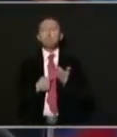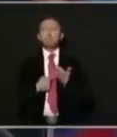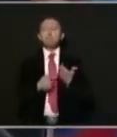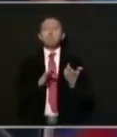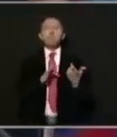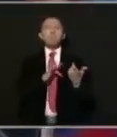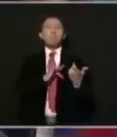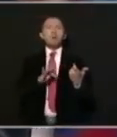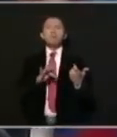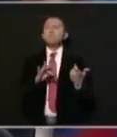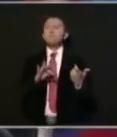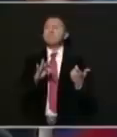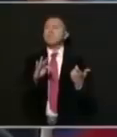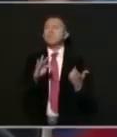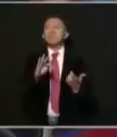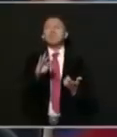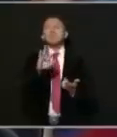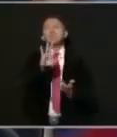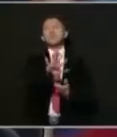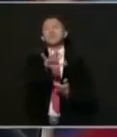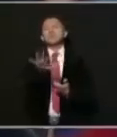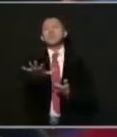55 kilos de tortilla.